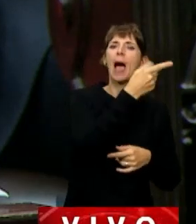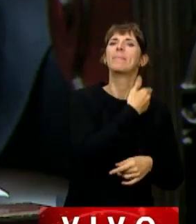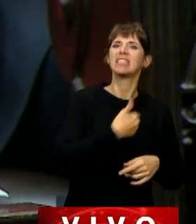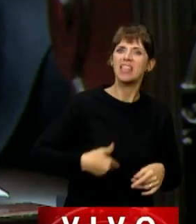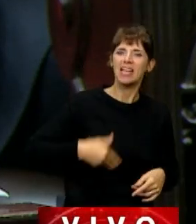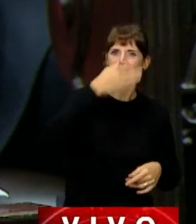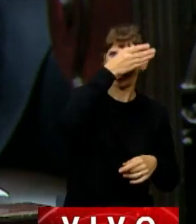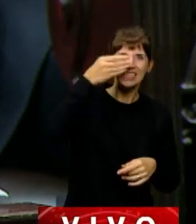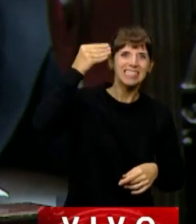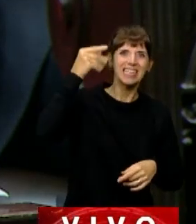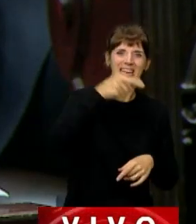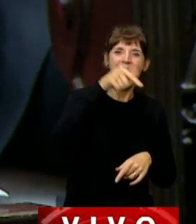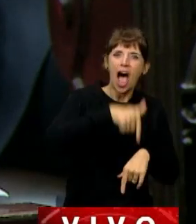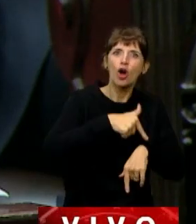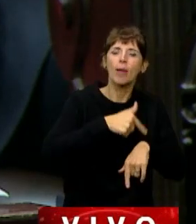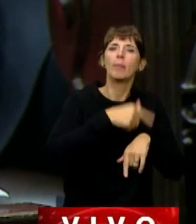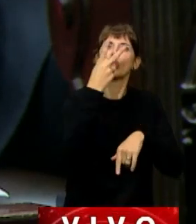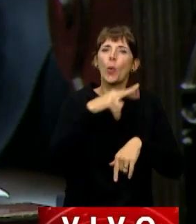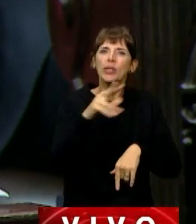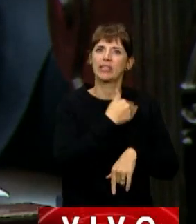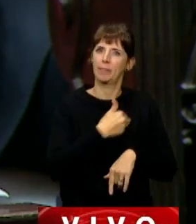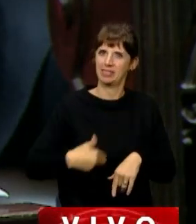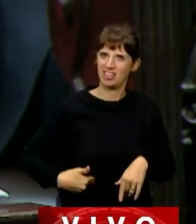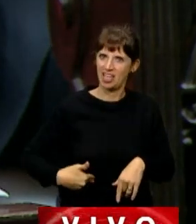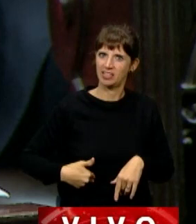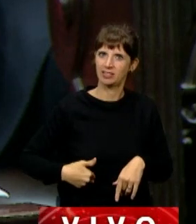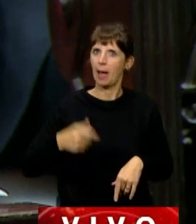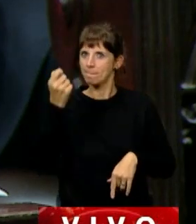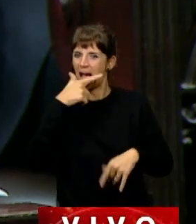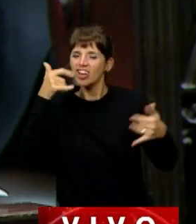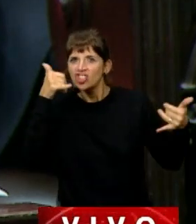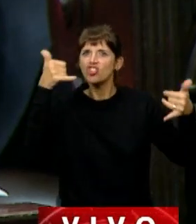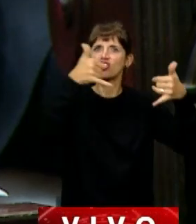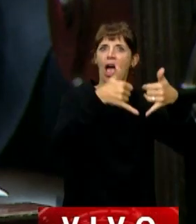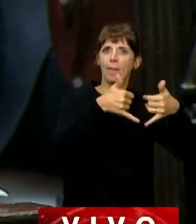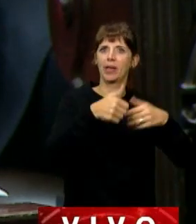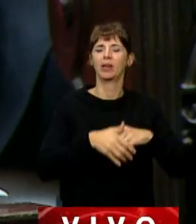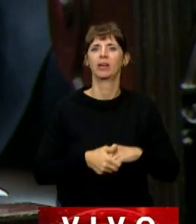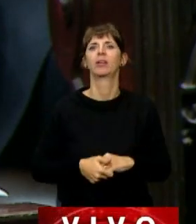de Kirchner, actual vicepresidenta, para